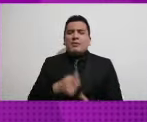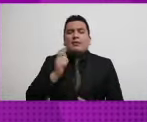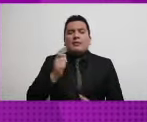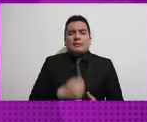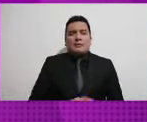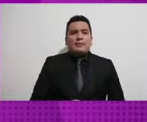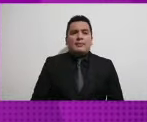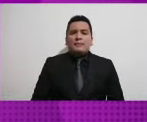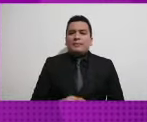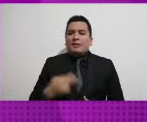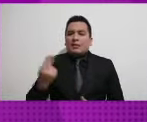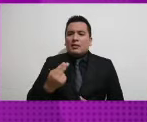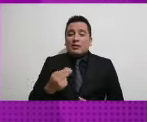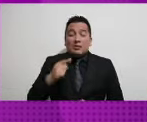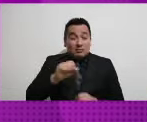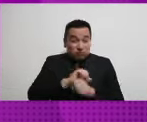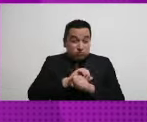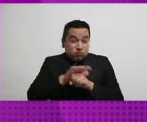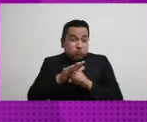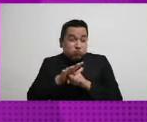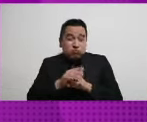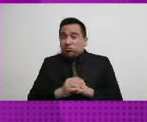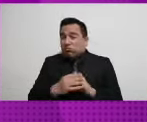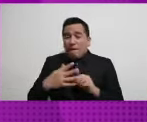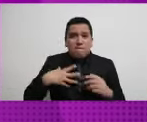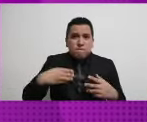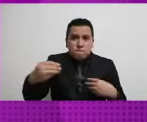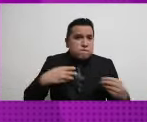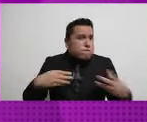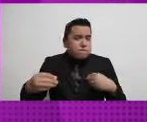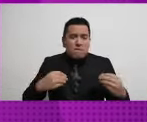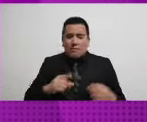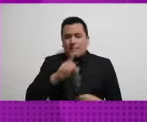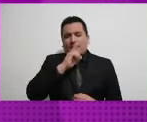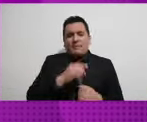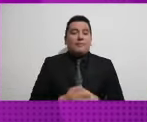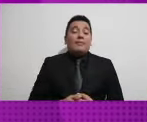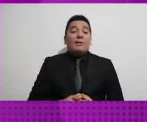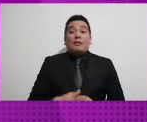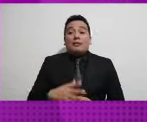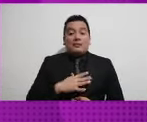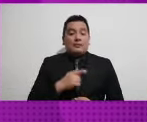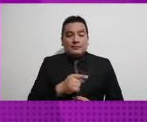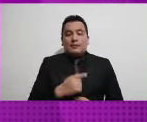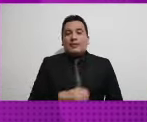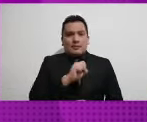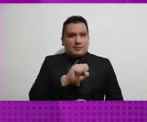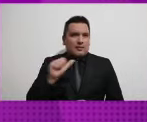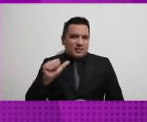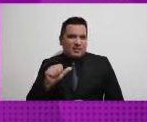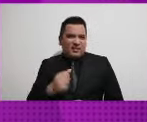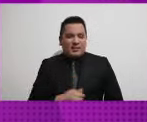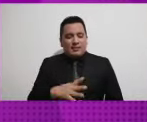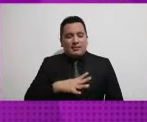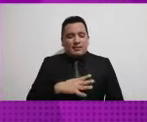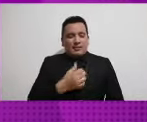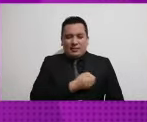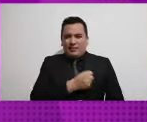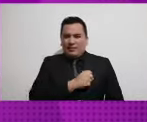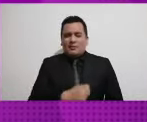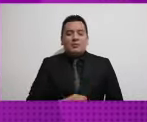de prevenir el contagio del COVID-19 siguiendo las recomendaciones precisamente de la Secretaría de Salud. Es